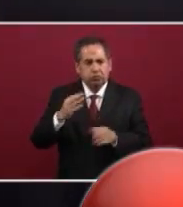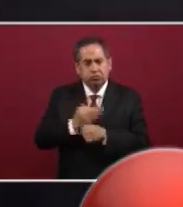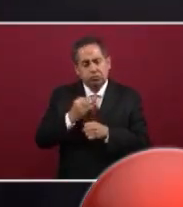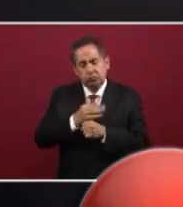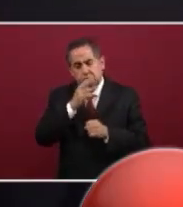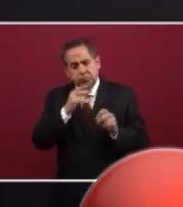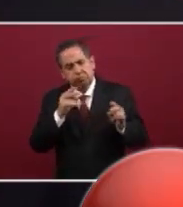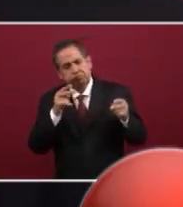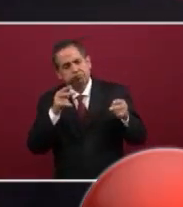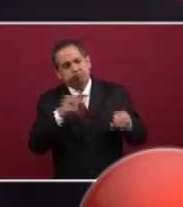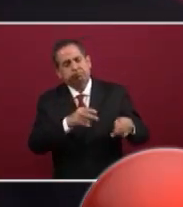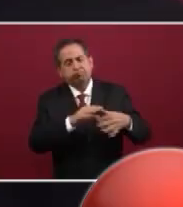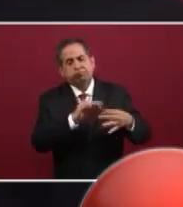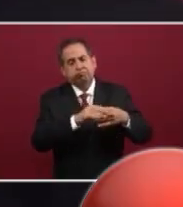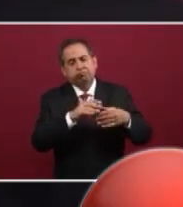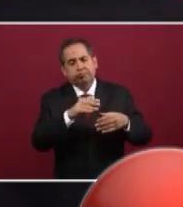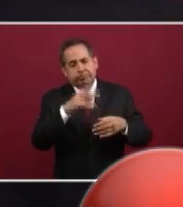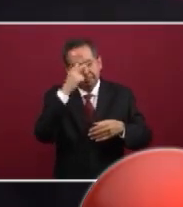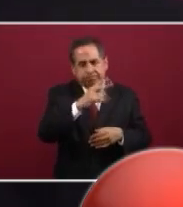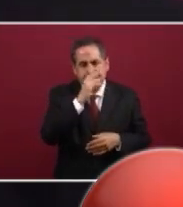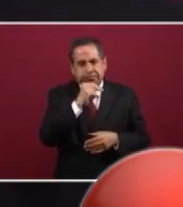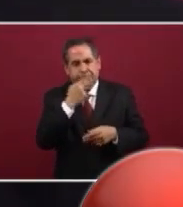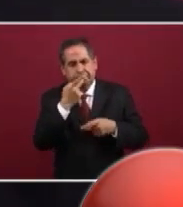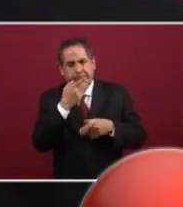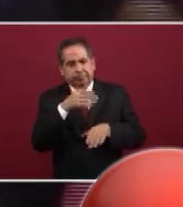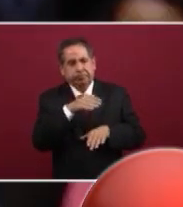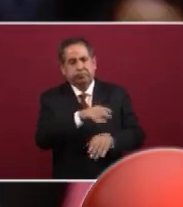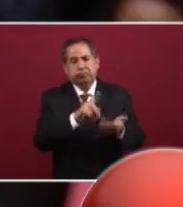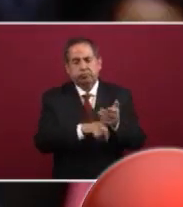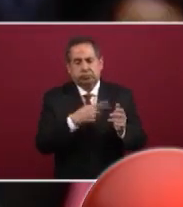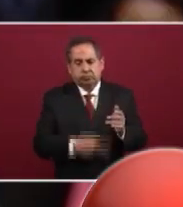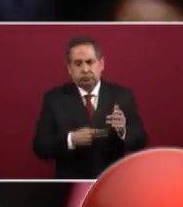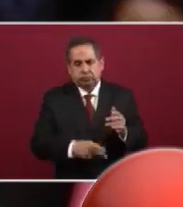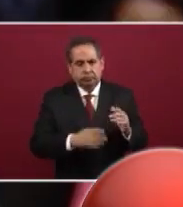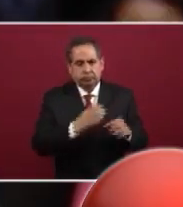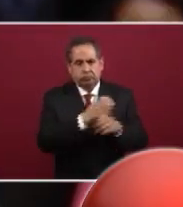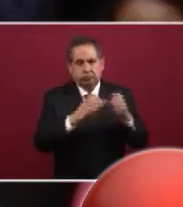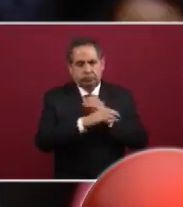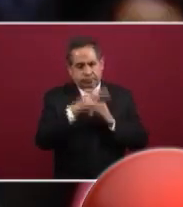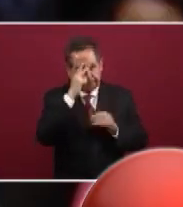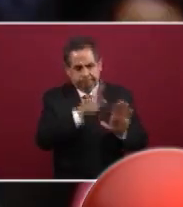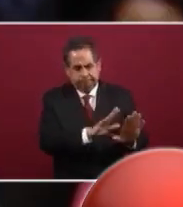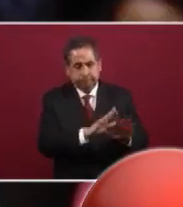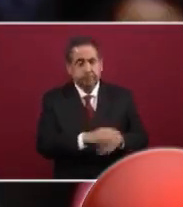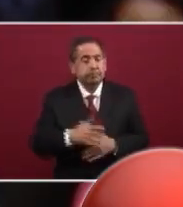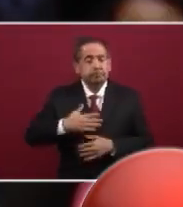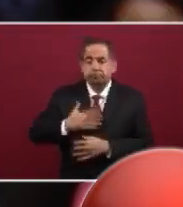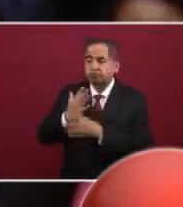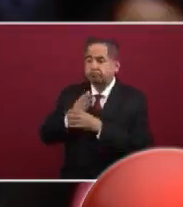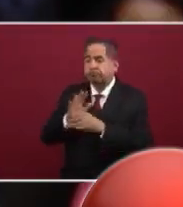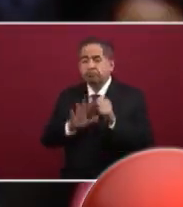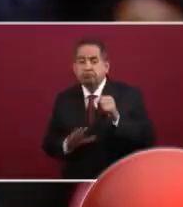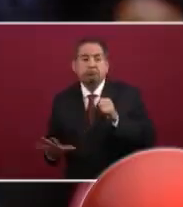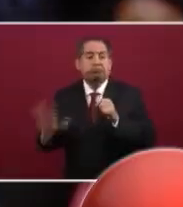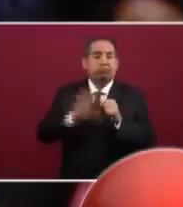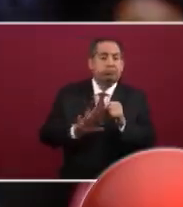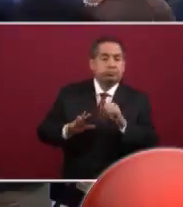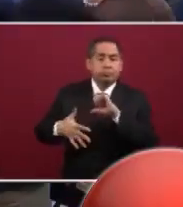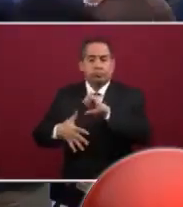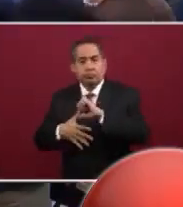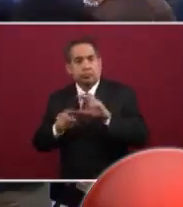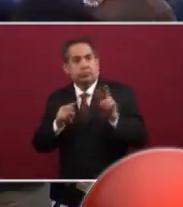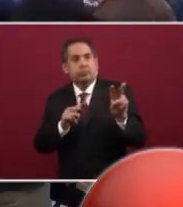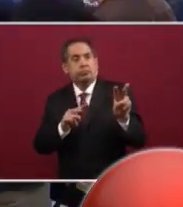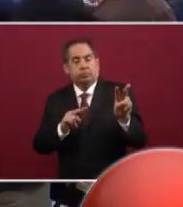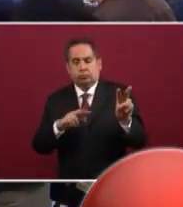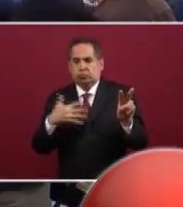no me atrevo a intervenir en el problema doméstico de México, pero vengo a hablar de lo que usted representa para